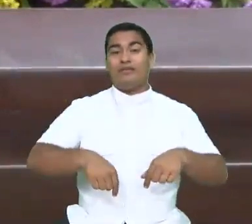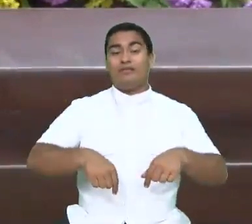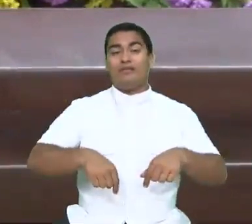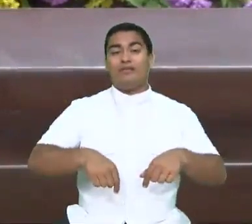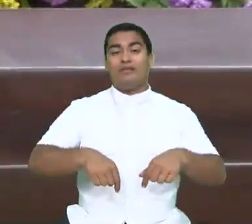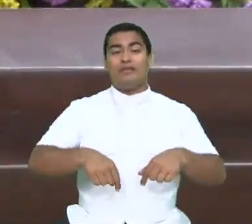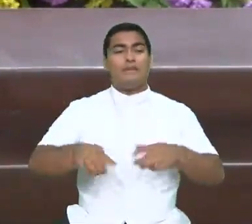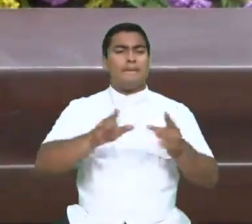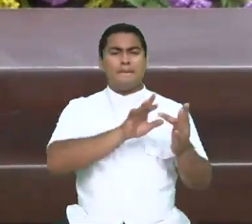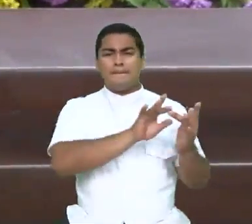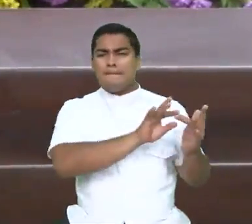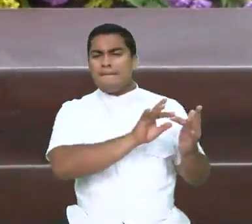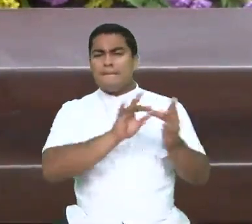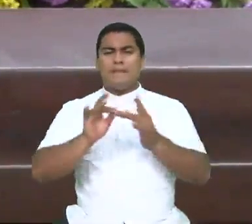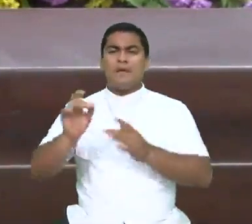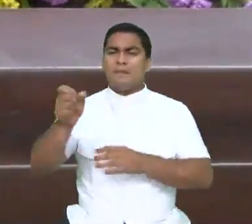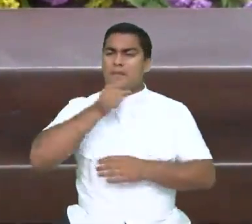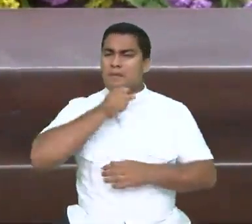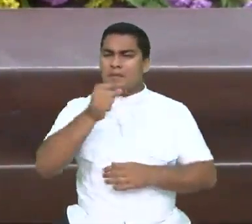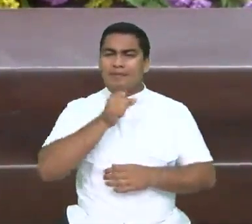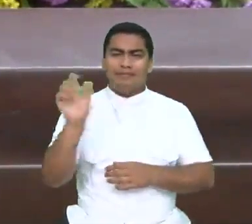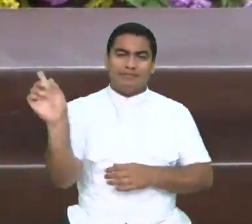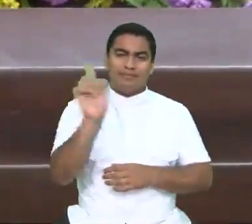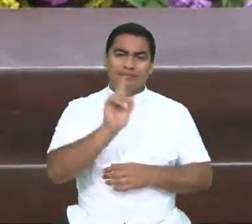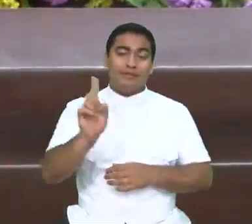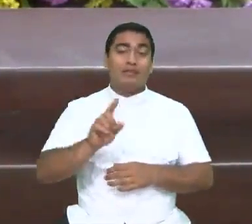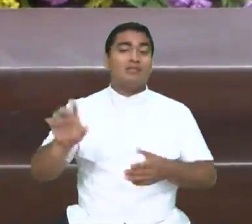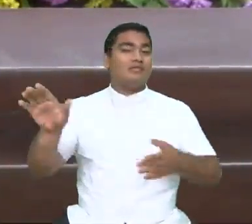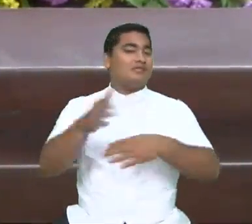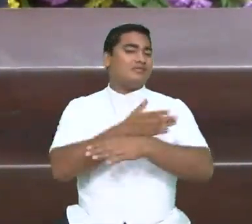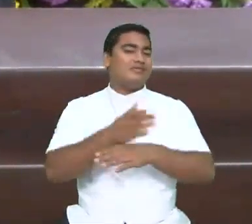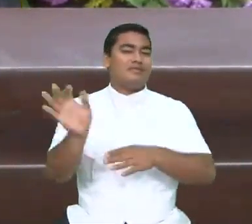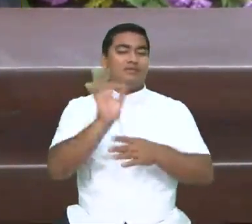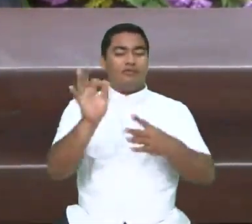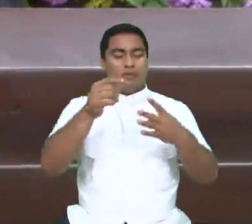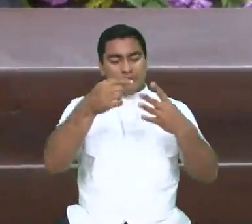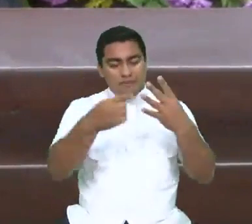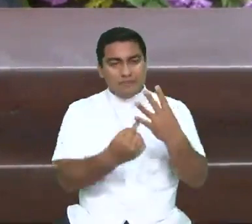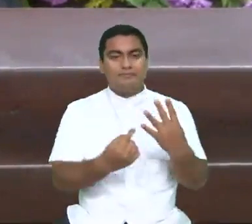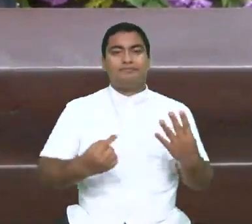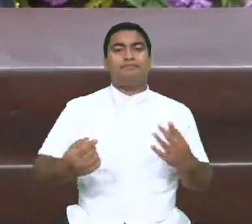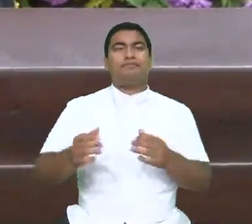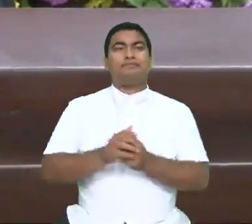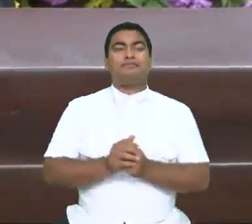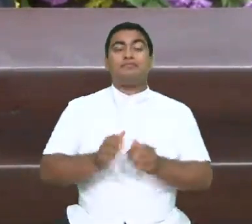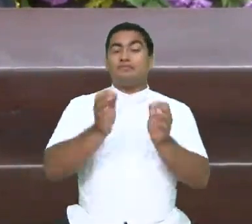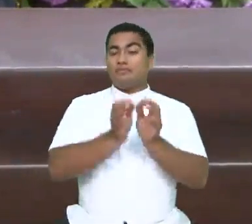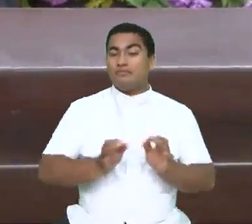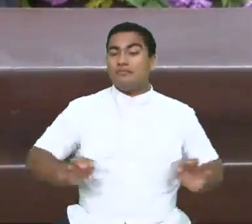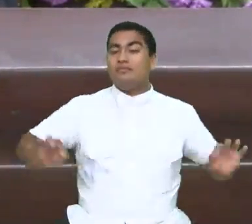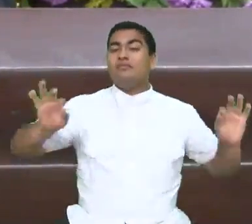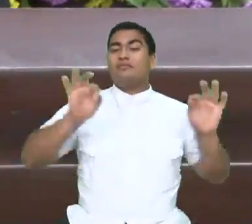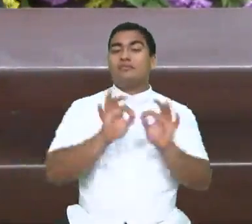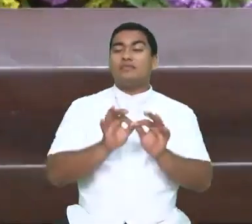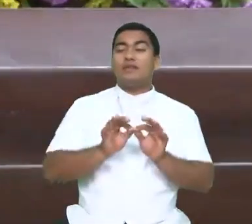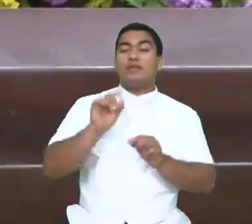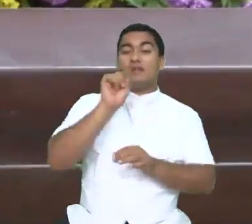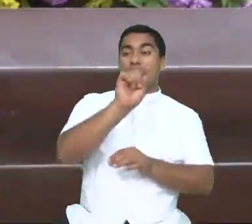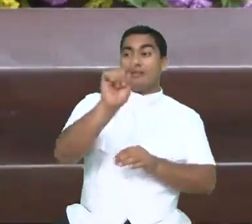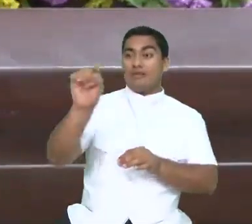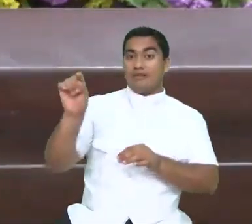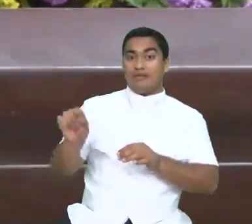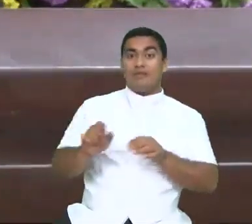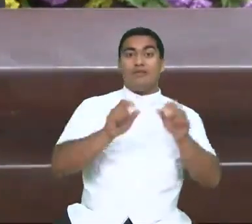únicamente, específicamente lo que es periodismo, sino que hay diferentes ramas. Tenemos que insistir que ellos son fundamentales